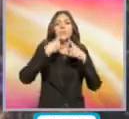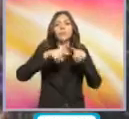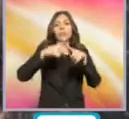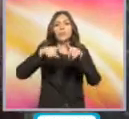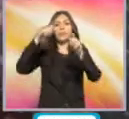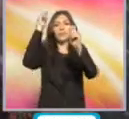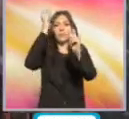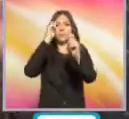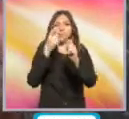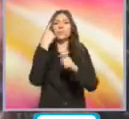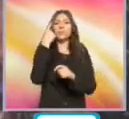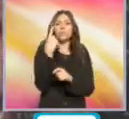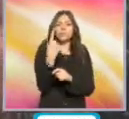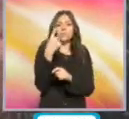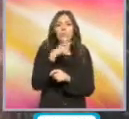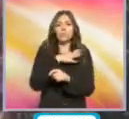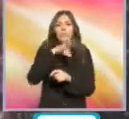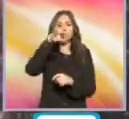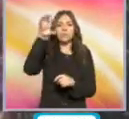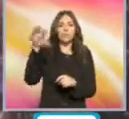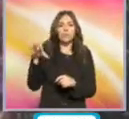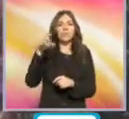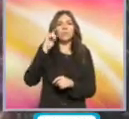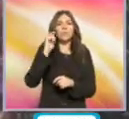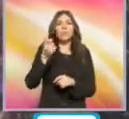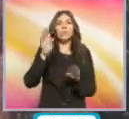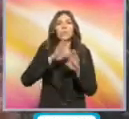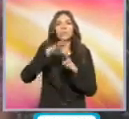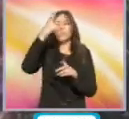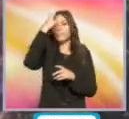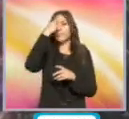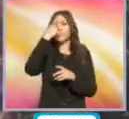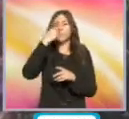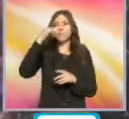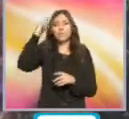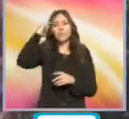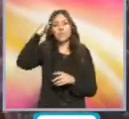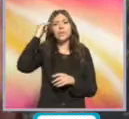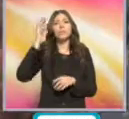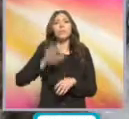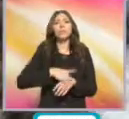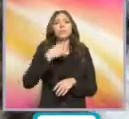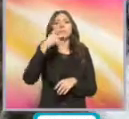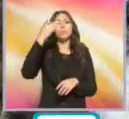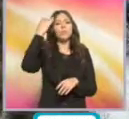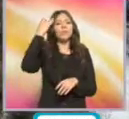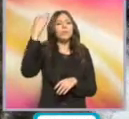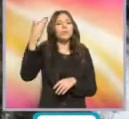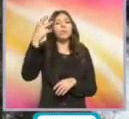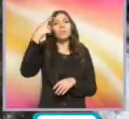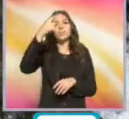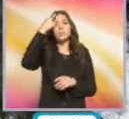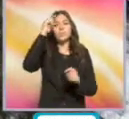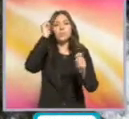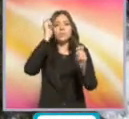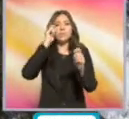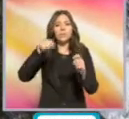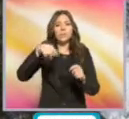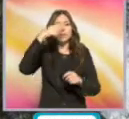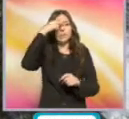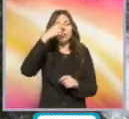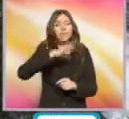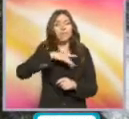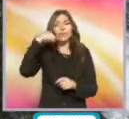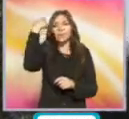Entonces, en un extremo son esculturas de rasgos indígenas, porque recordemos que este es el momento nacionalista de la escultura en México. Entonces